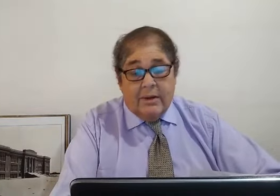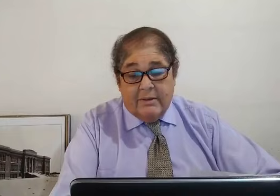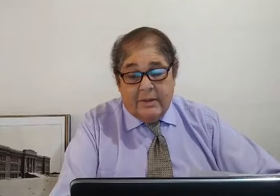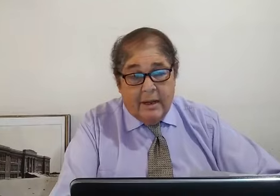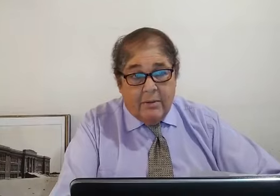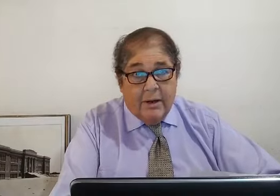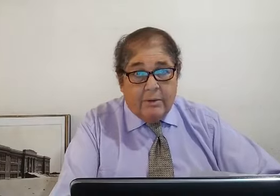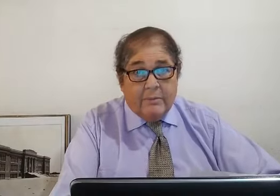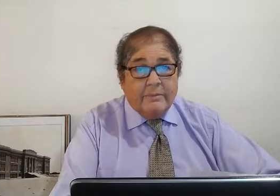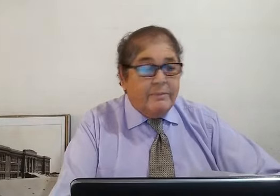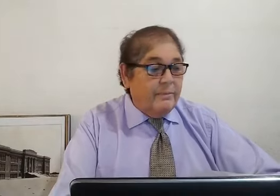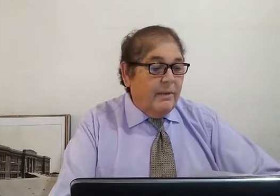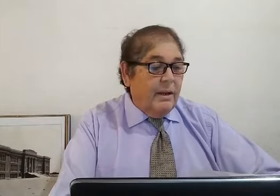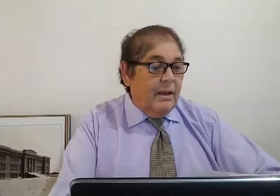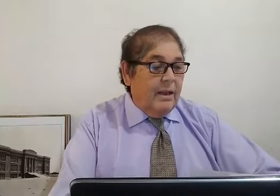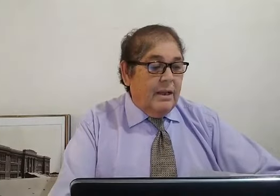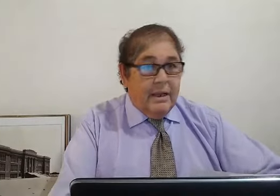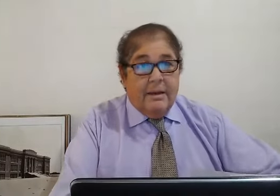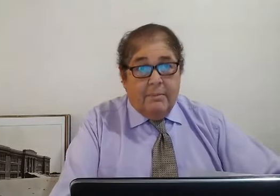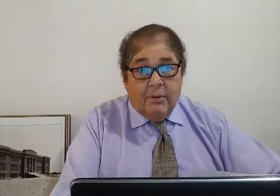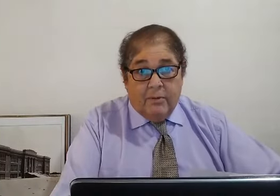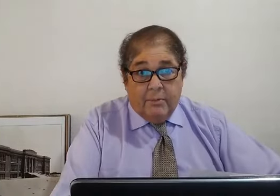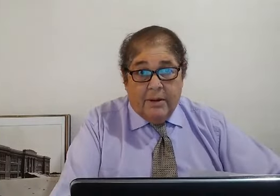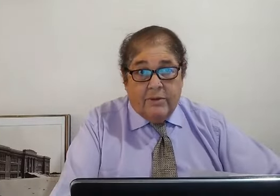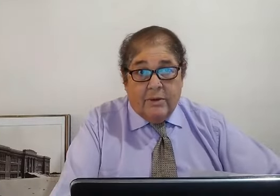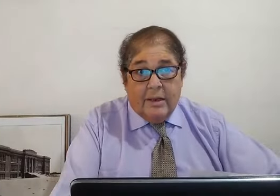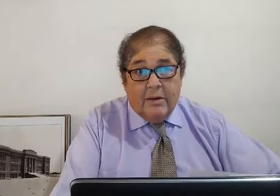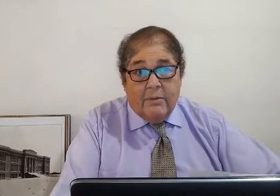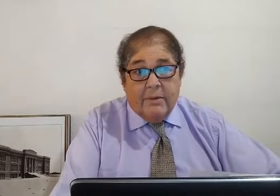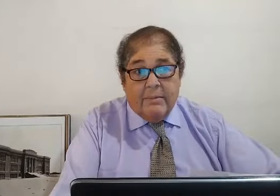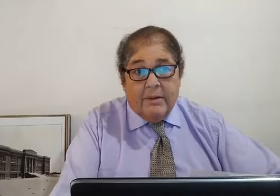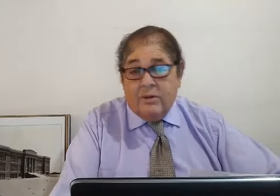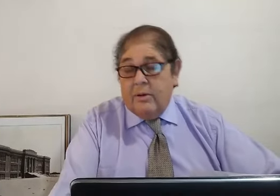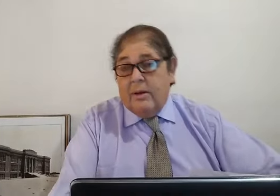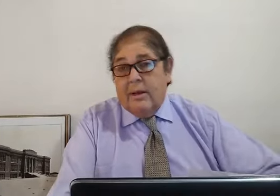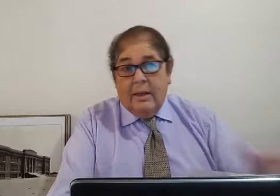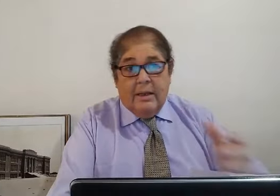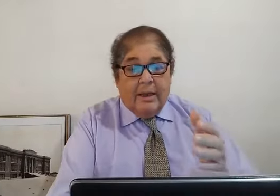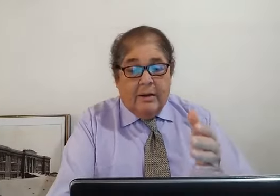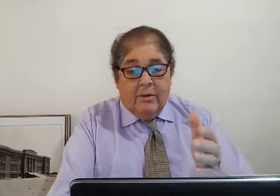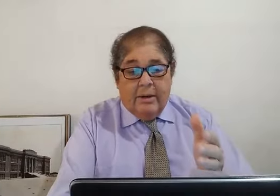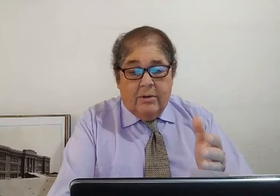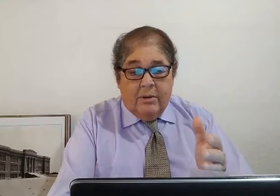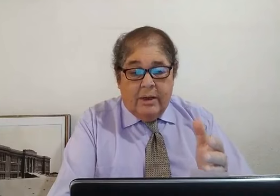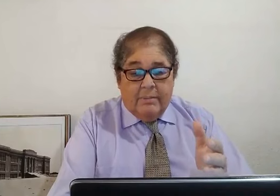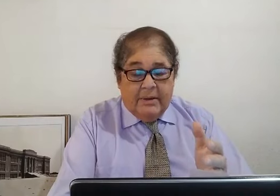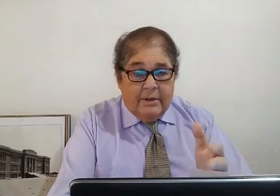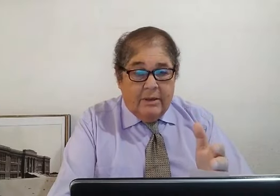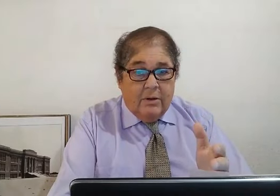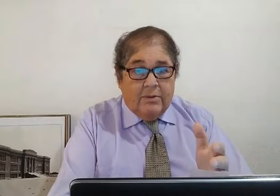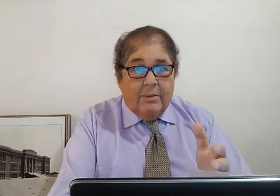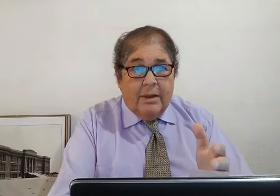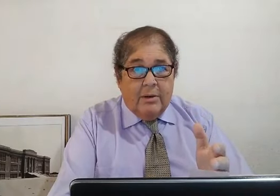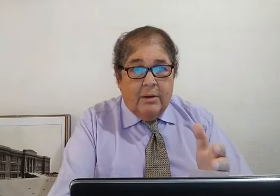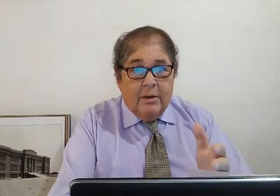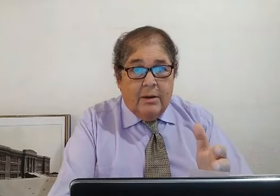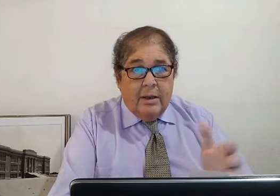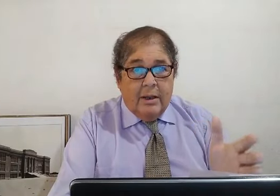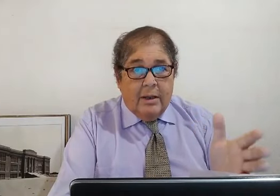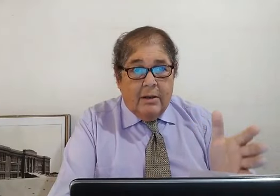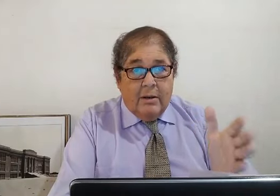con este acuerdo, y por supuesto es la confirmación de que el gobierno del presidente López